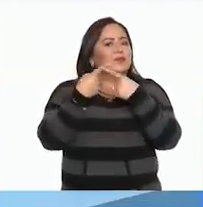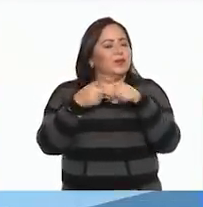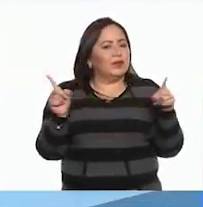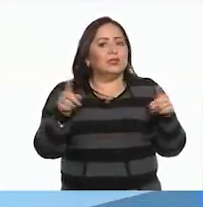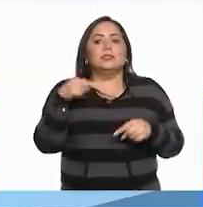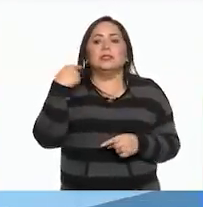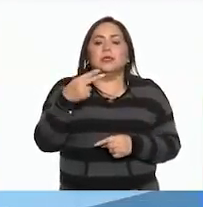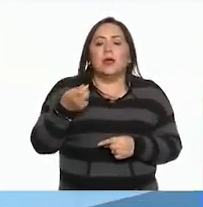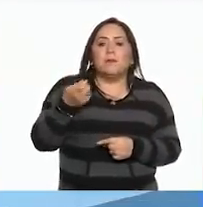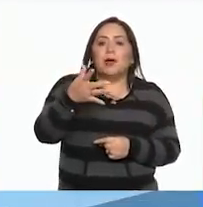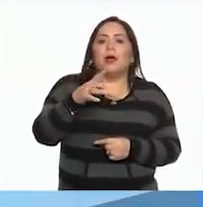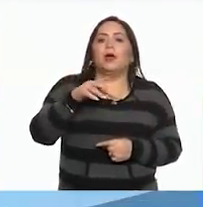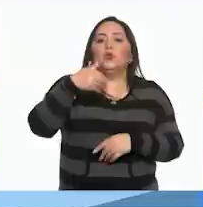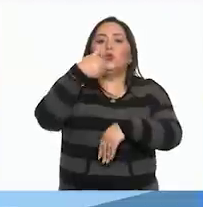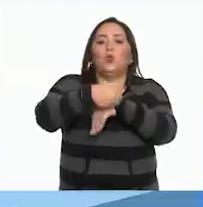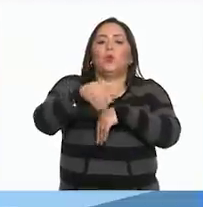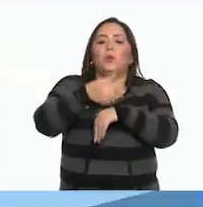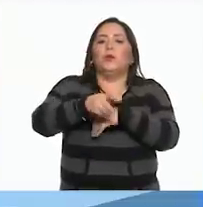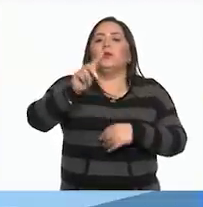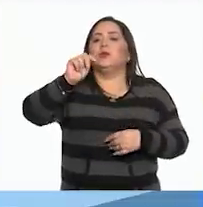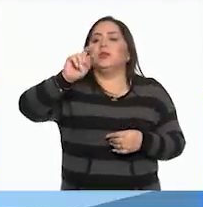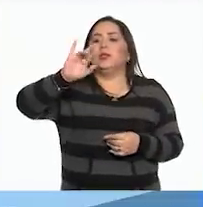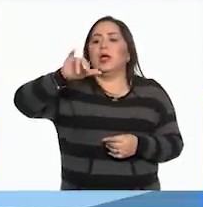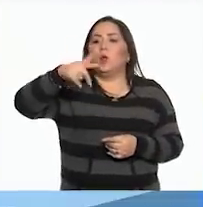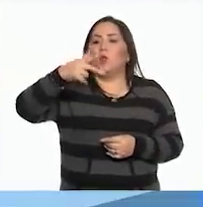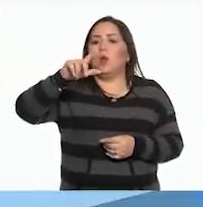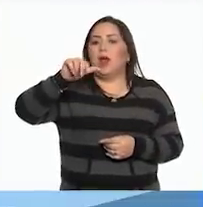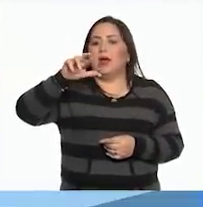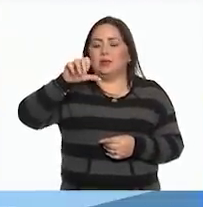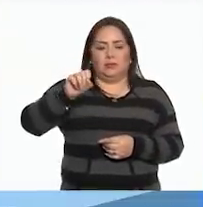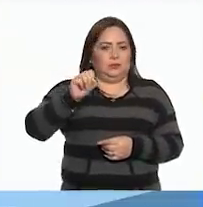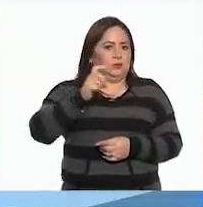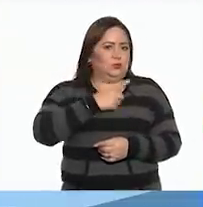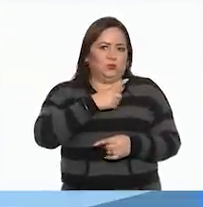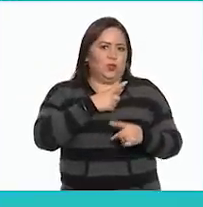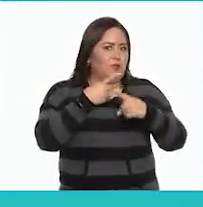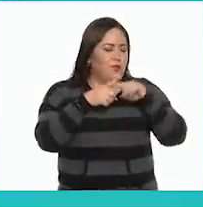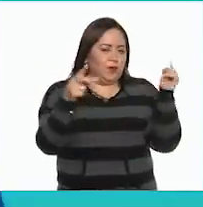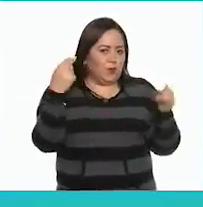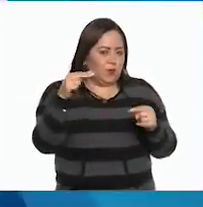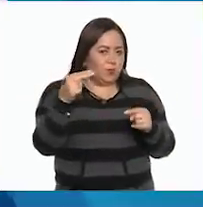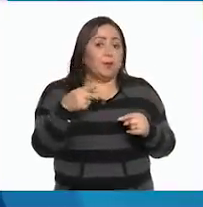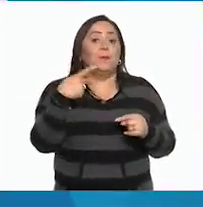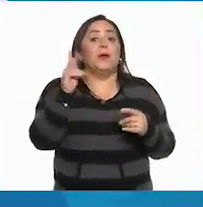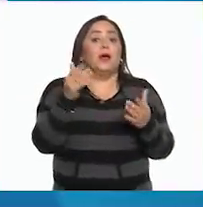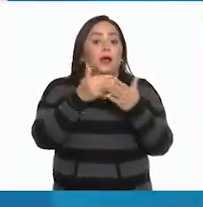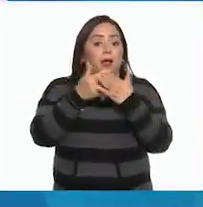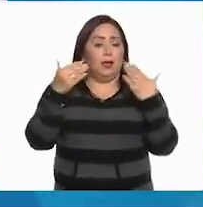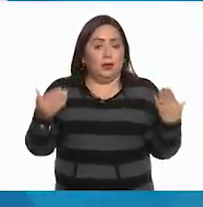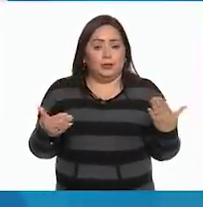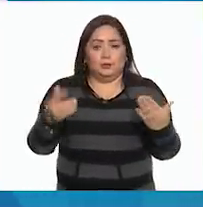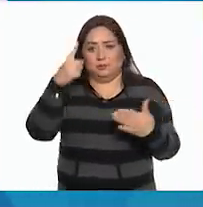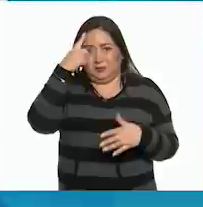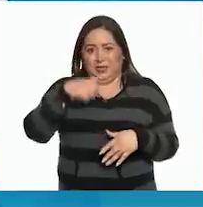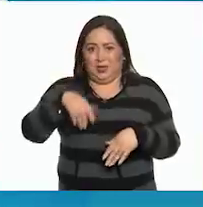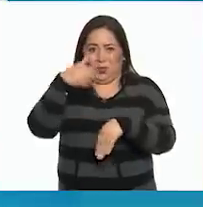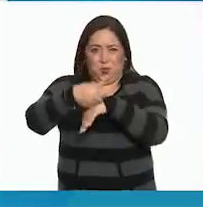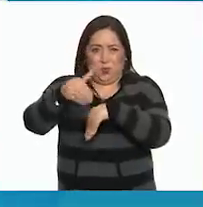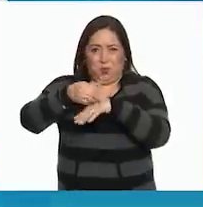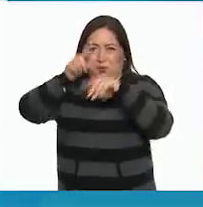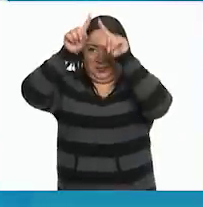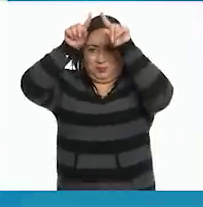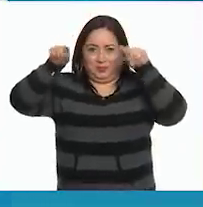se le llama sucesión de números triangulares por obvias razones. Ahora, ya para terminar con los